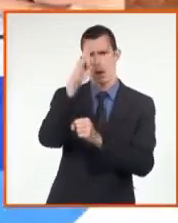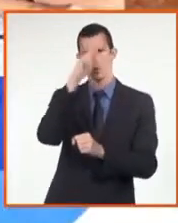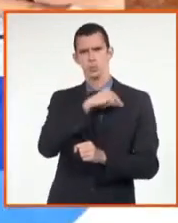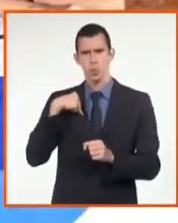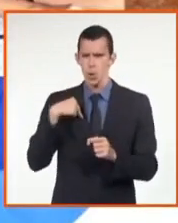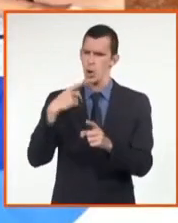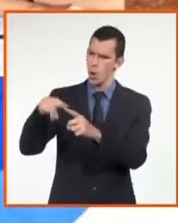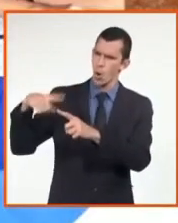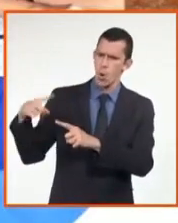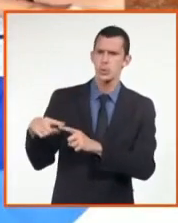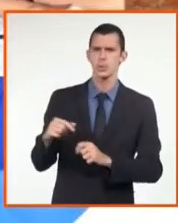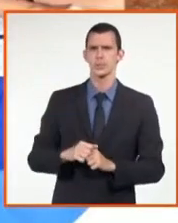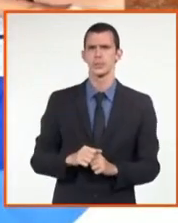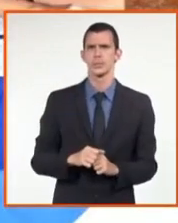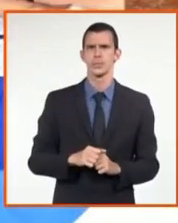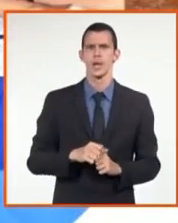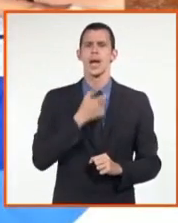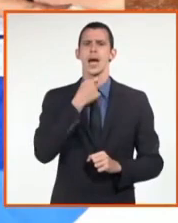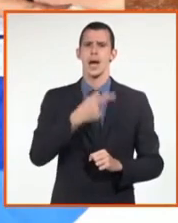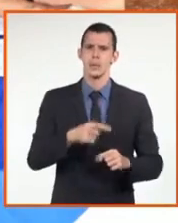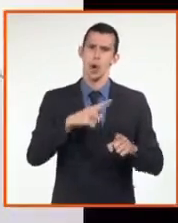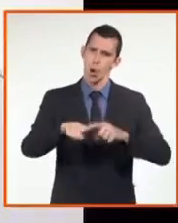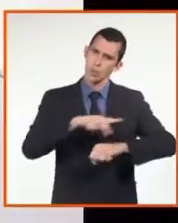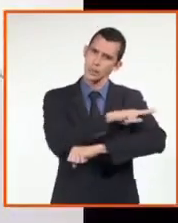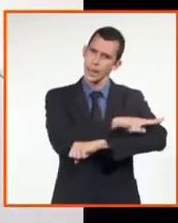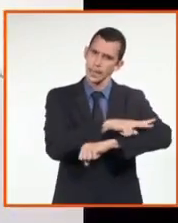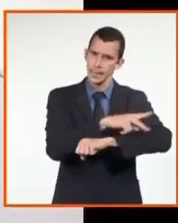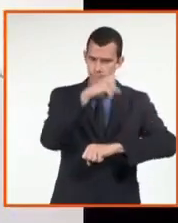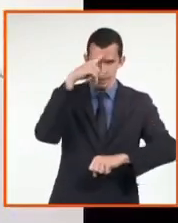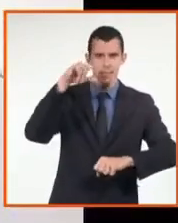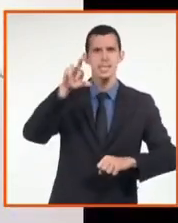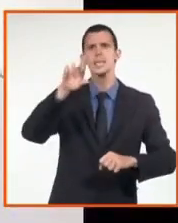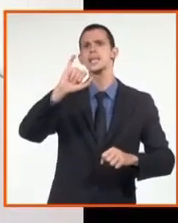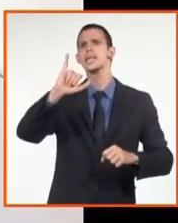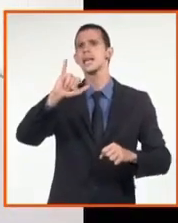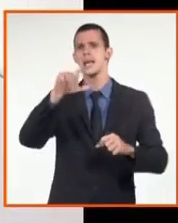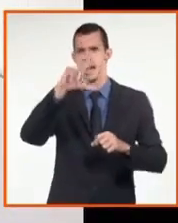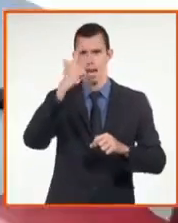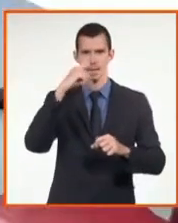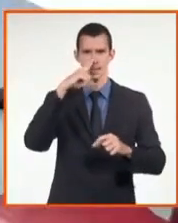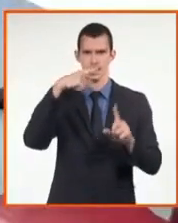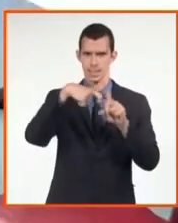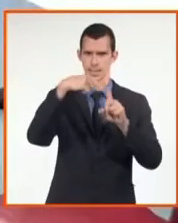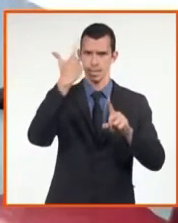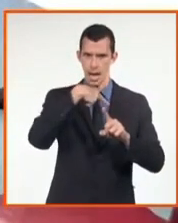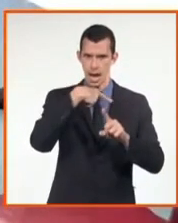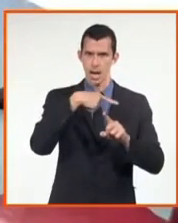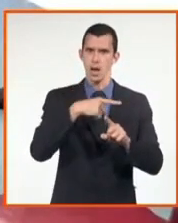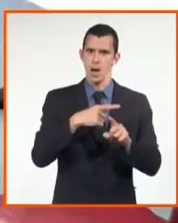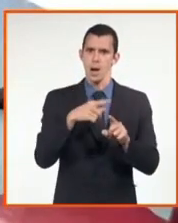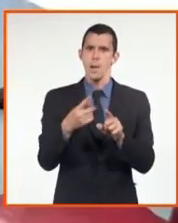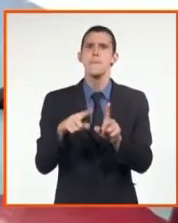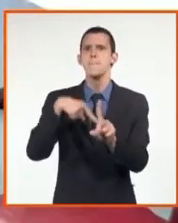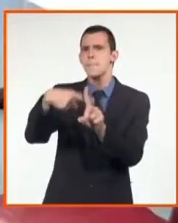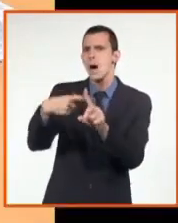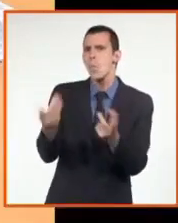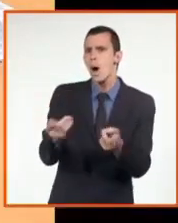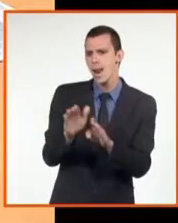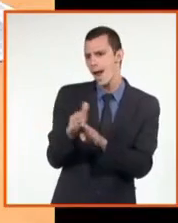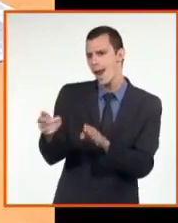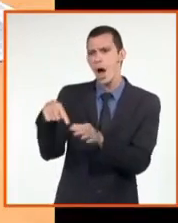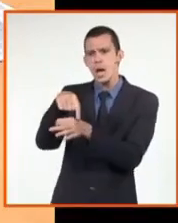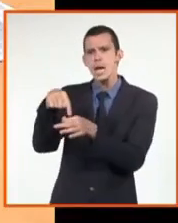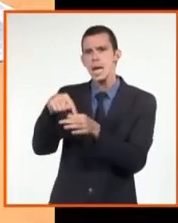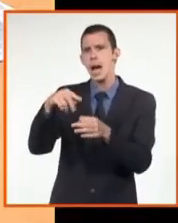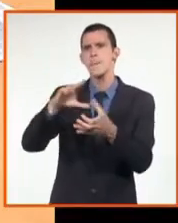O sea el 123 representa la circunscripciones electorales que se crearon bajo la ley